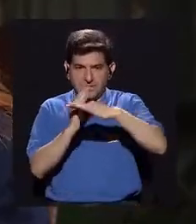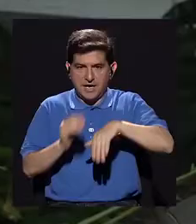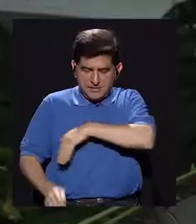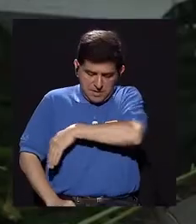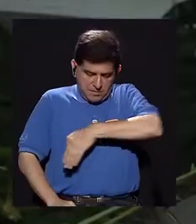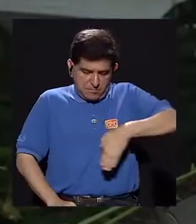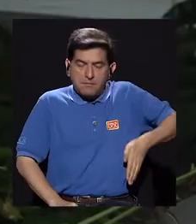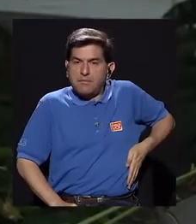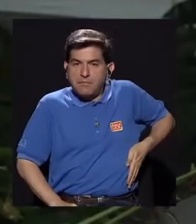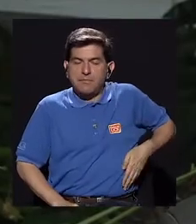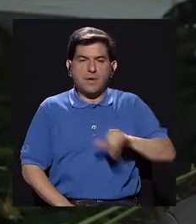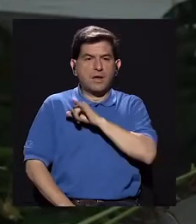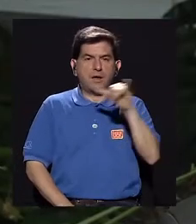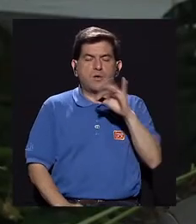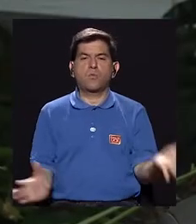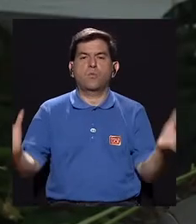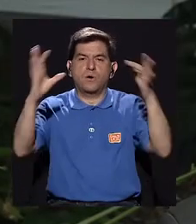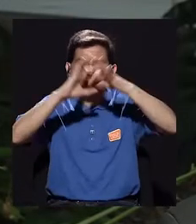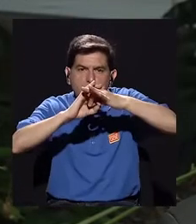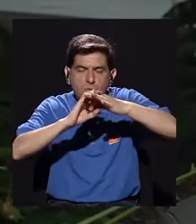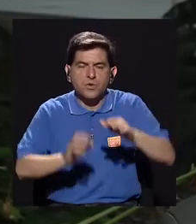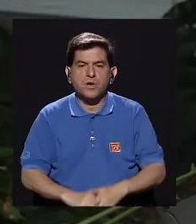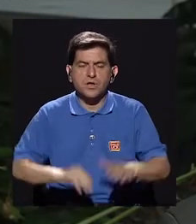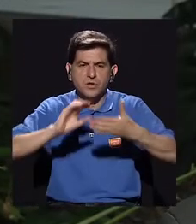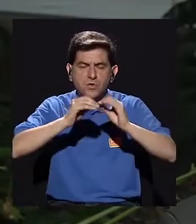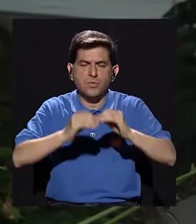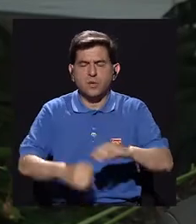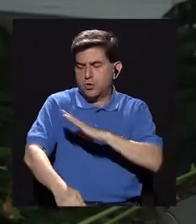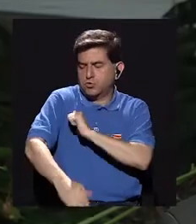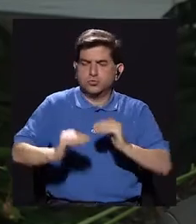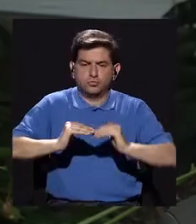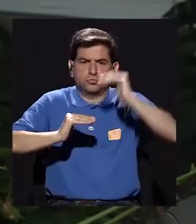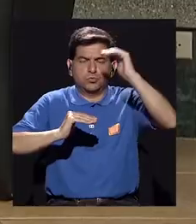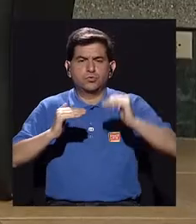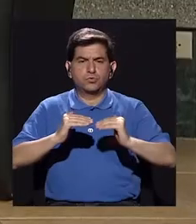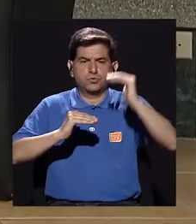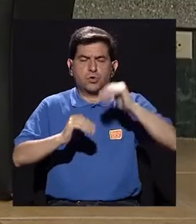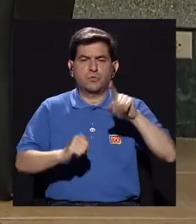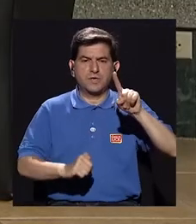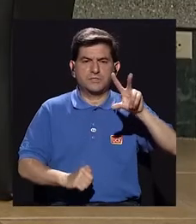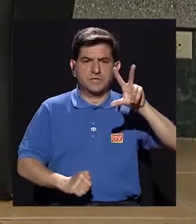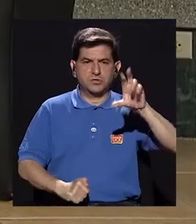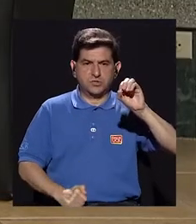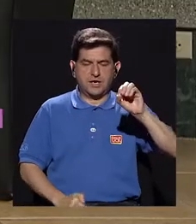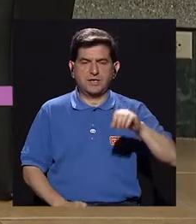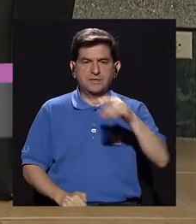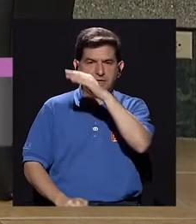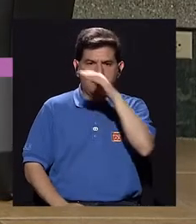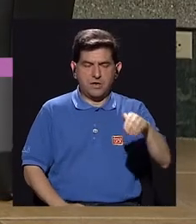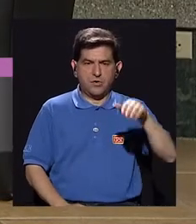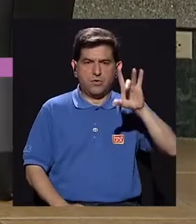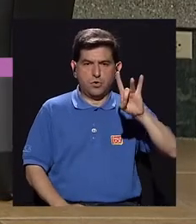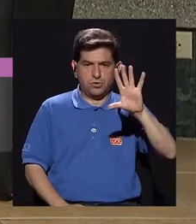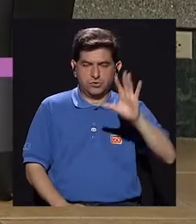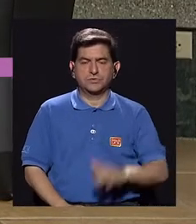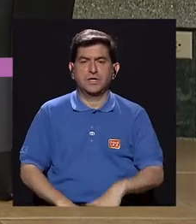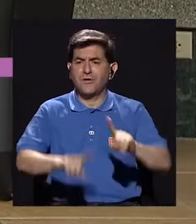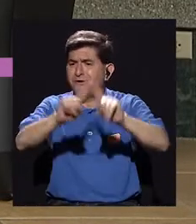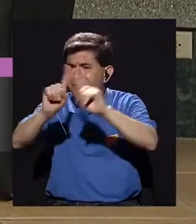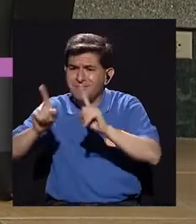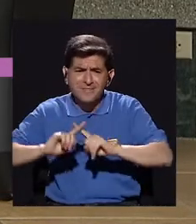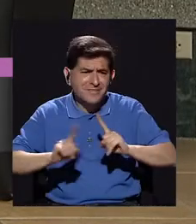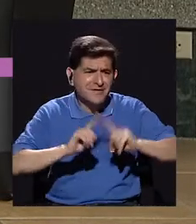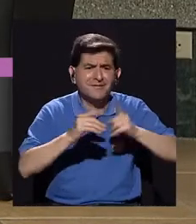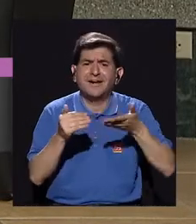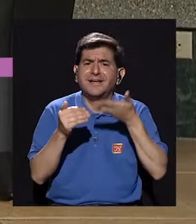abdominal. También se asocia a lo que son cifras de presión alta, mayor de 130-85, entonces ven que son